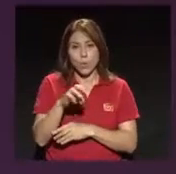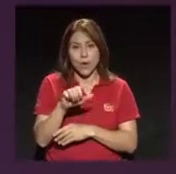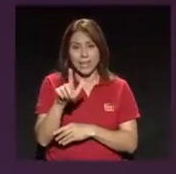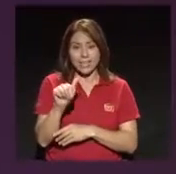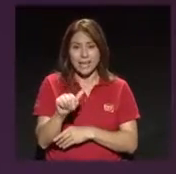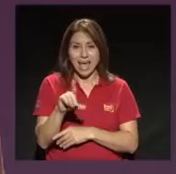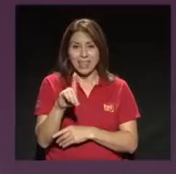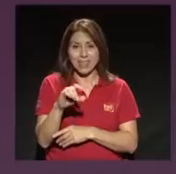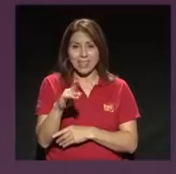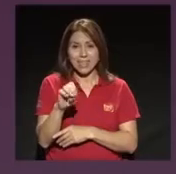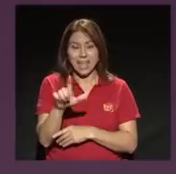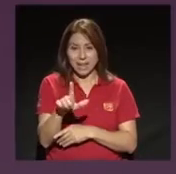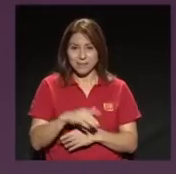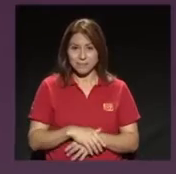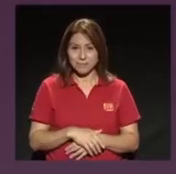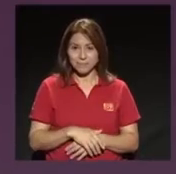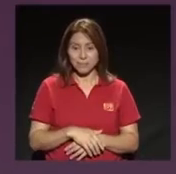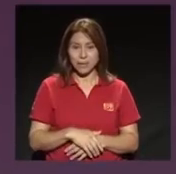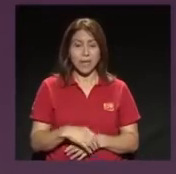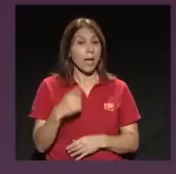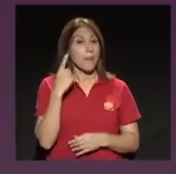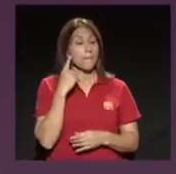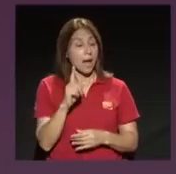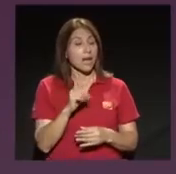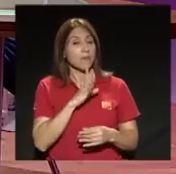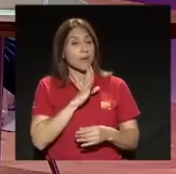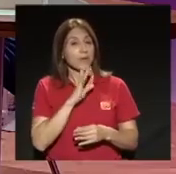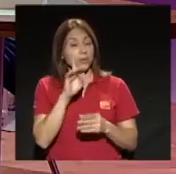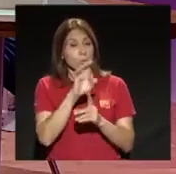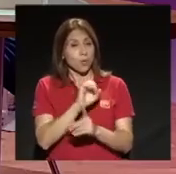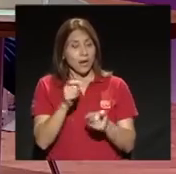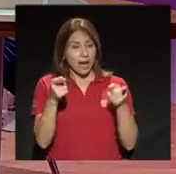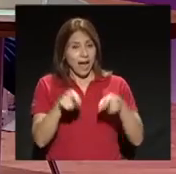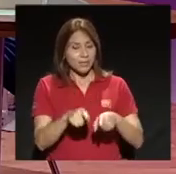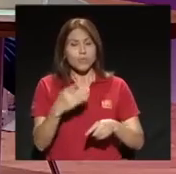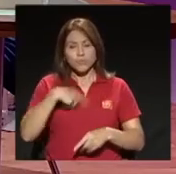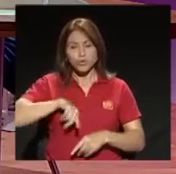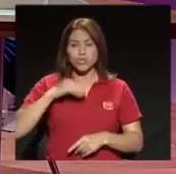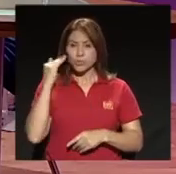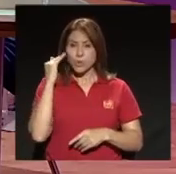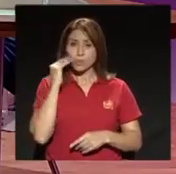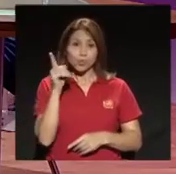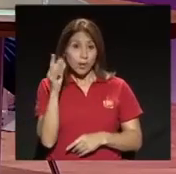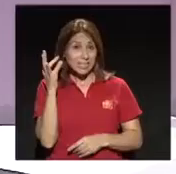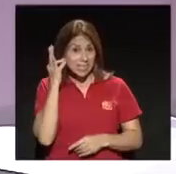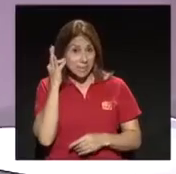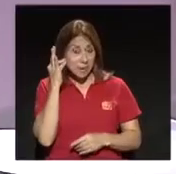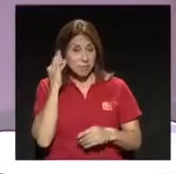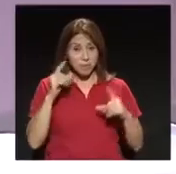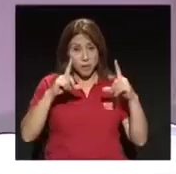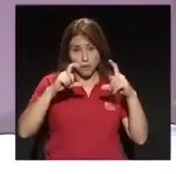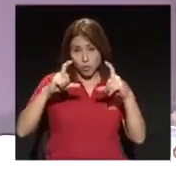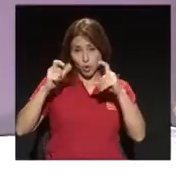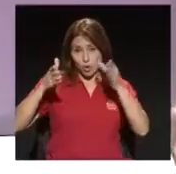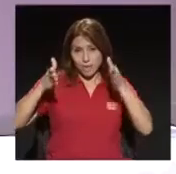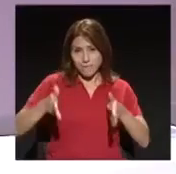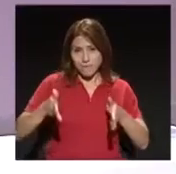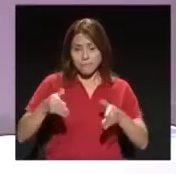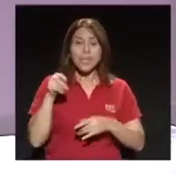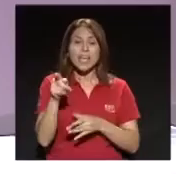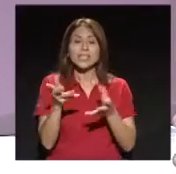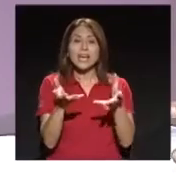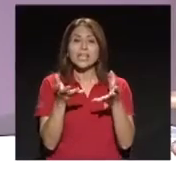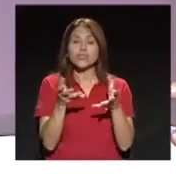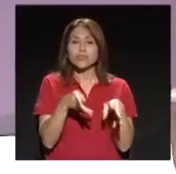de nuestra huella digital. Para traer a colación un caso, conocimos el caso de una chica fotógrafa, ¿verdad?, que quiso exponer su trabajo